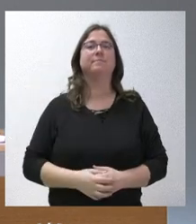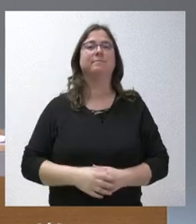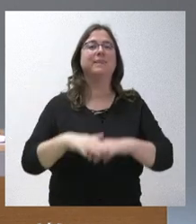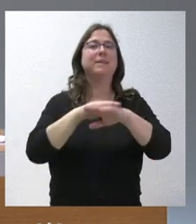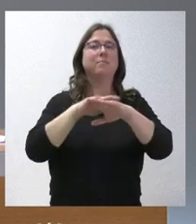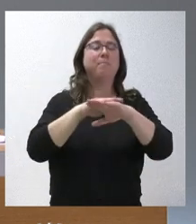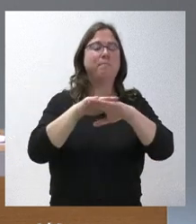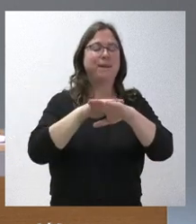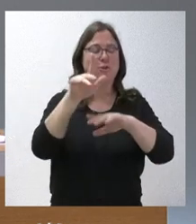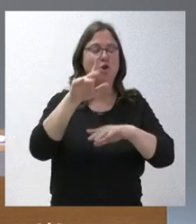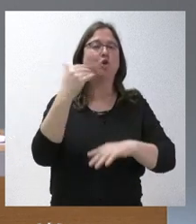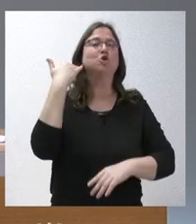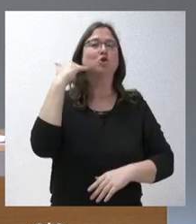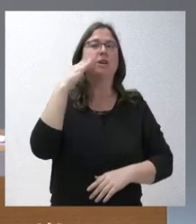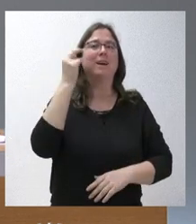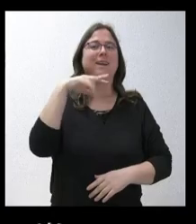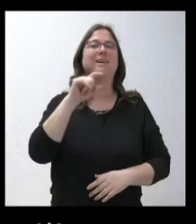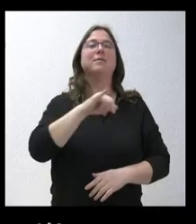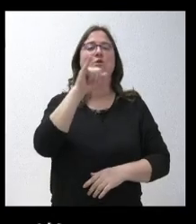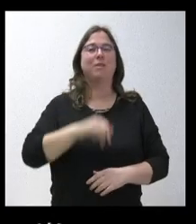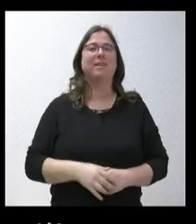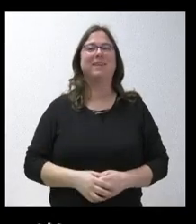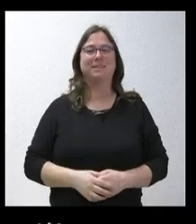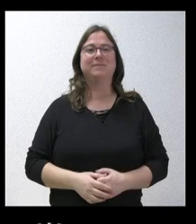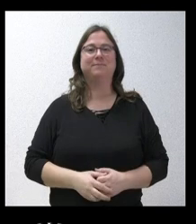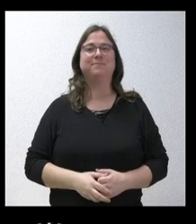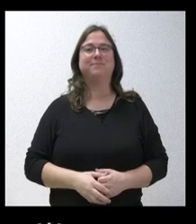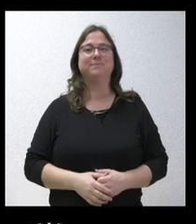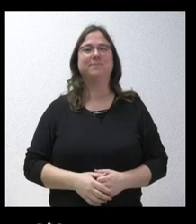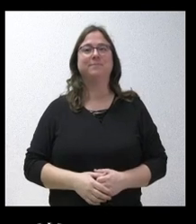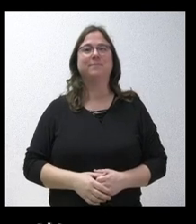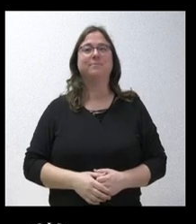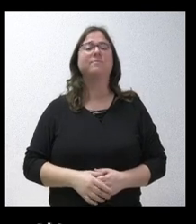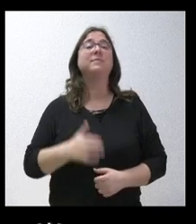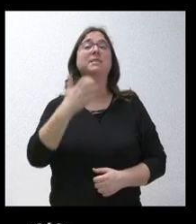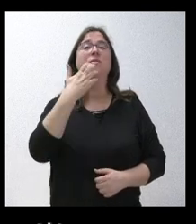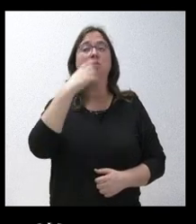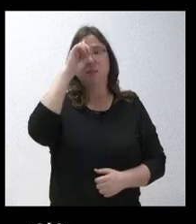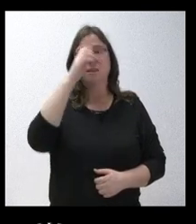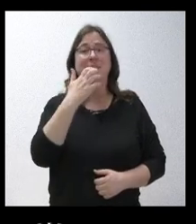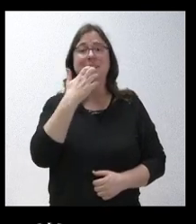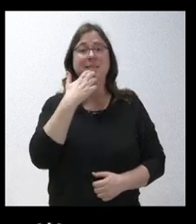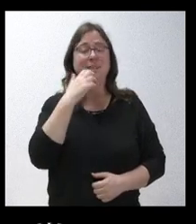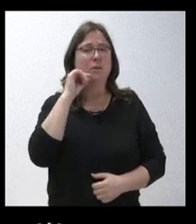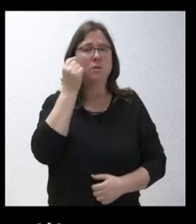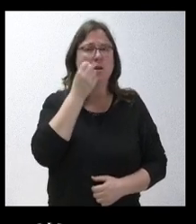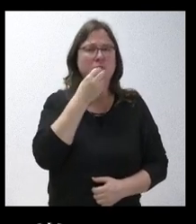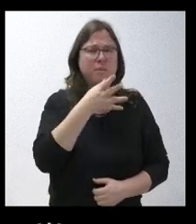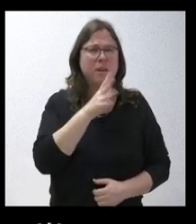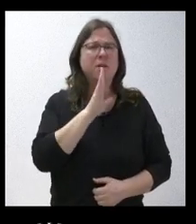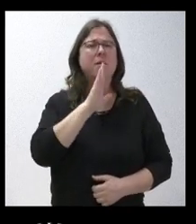Encarna Muñoz de Soria adelante Encarna Encarna es que no me he enterado bien pero me ha